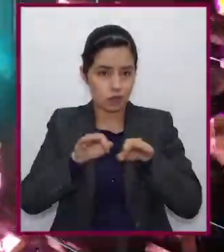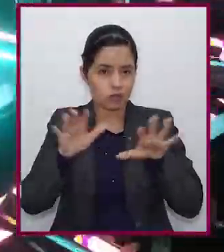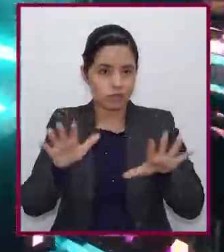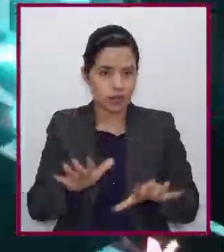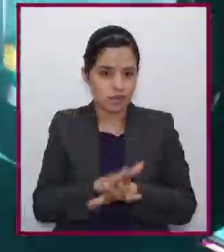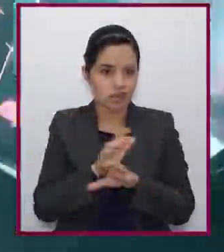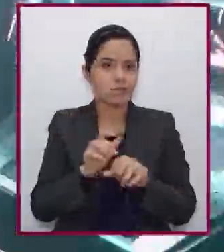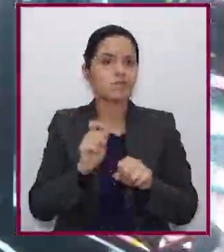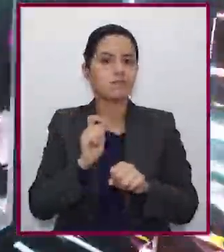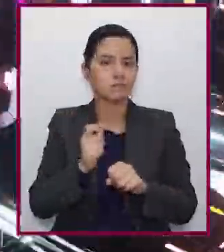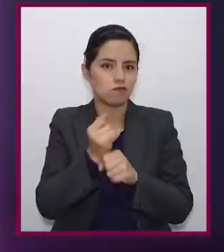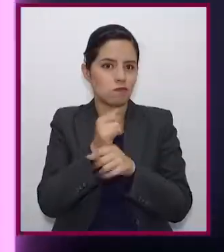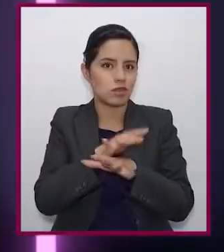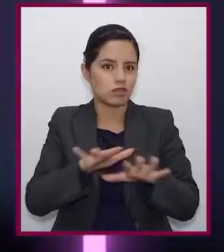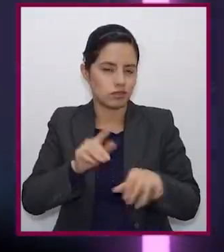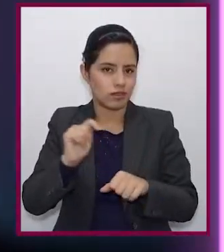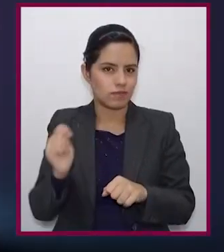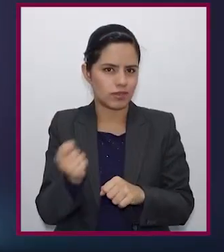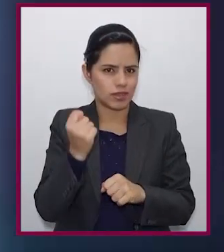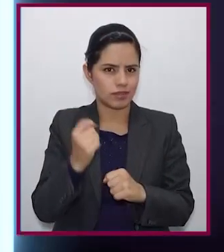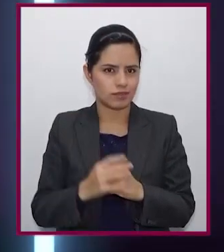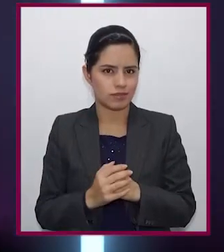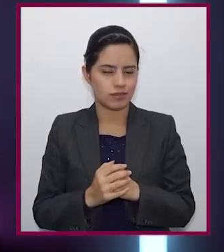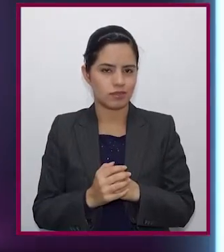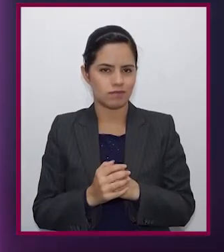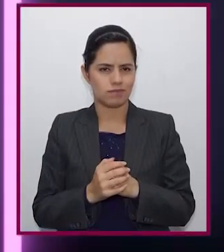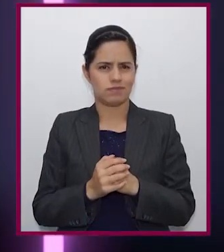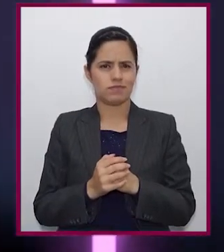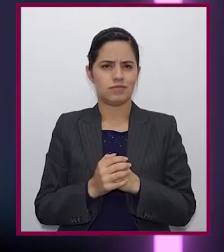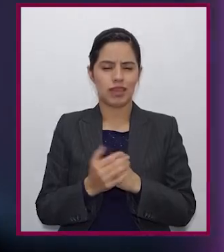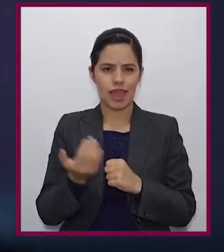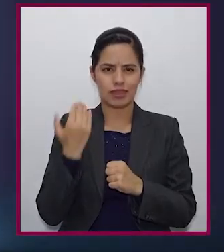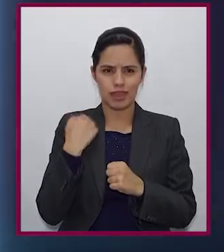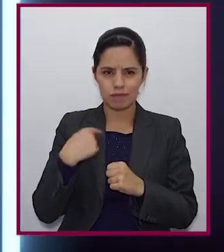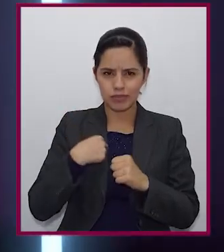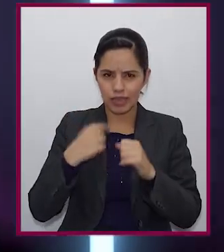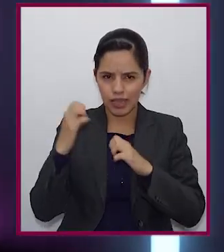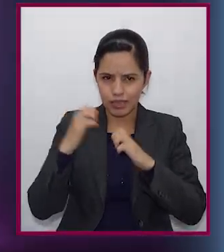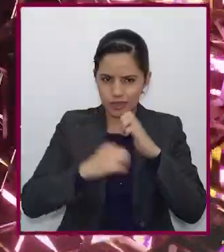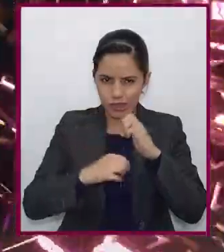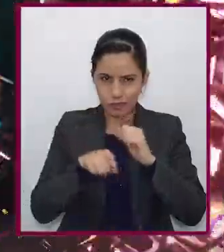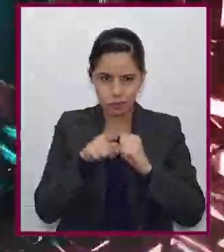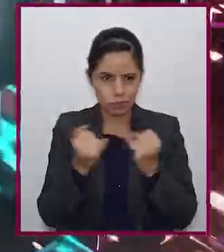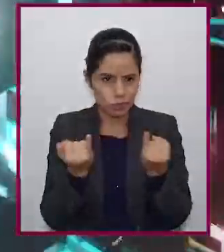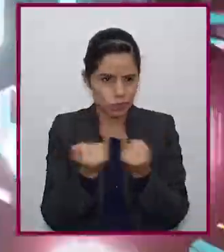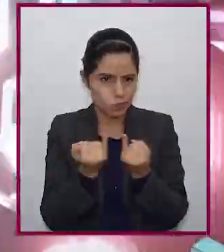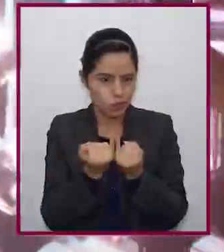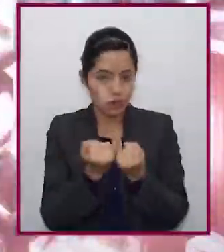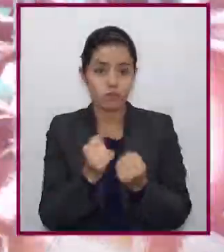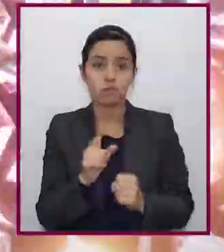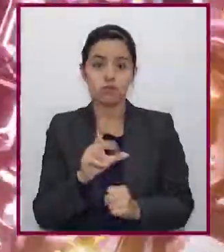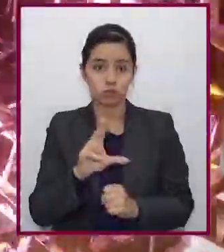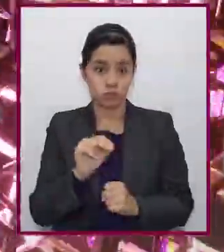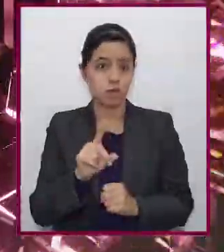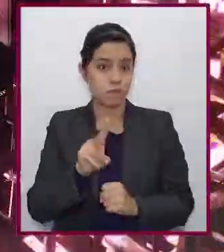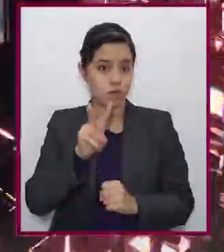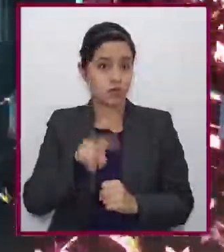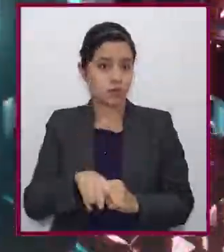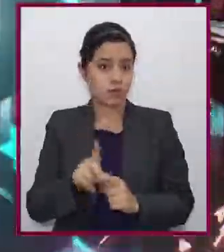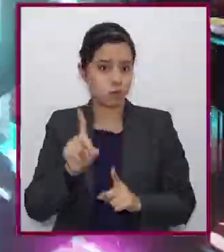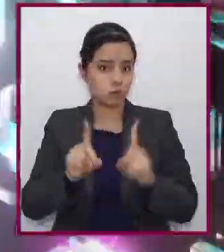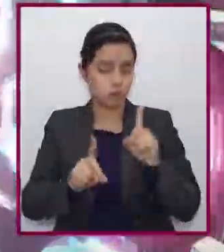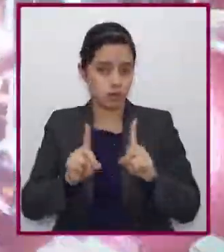trabajar gracias a la informática? ¿Me estás troleando? ¿Como hace rato lo hizo el trole? No, Gaby, es una duda